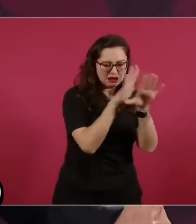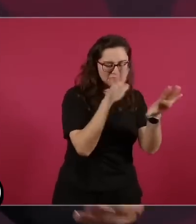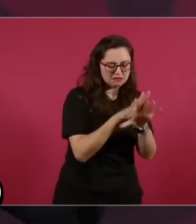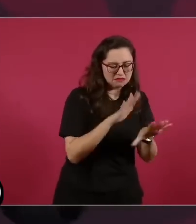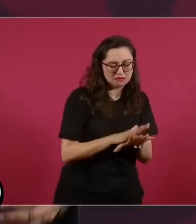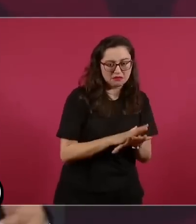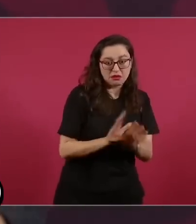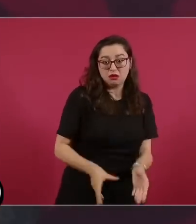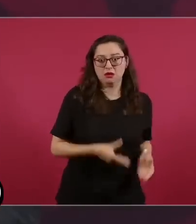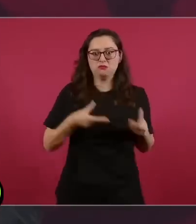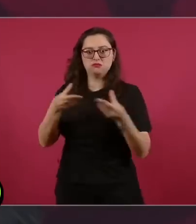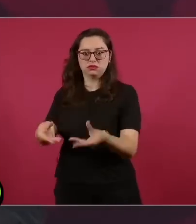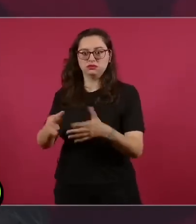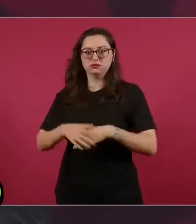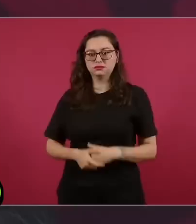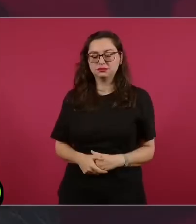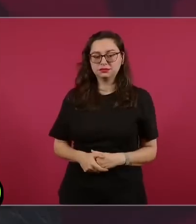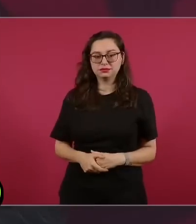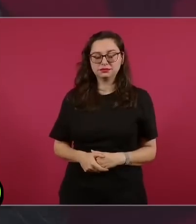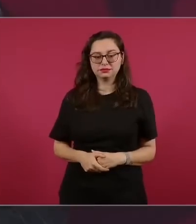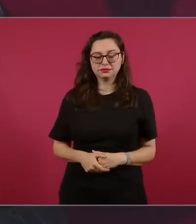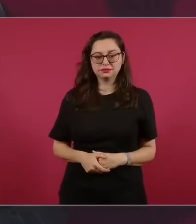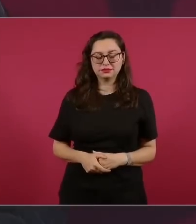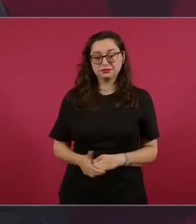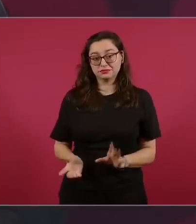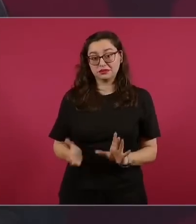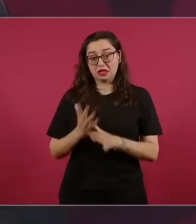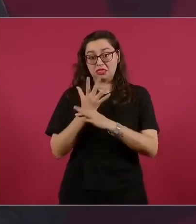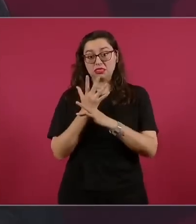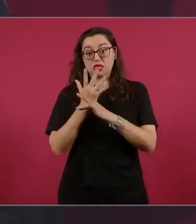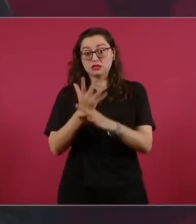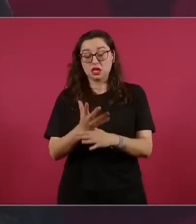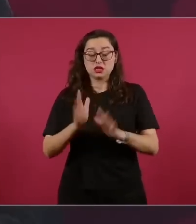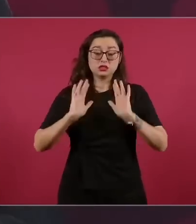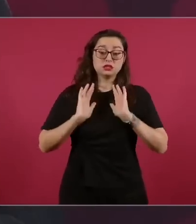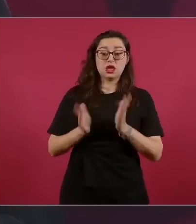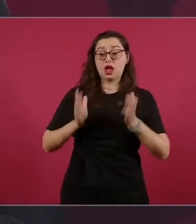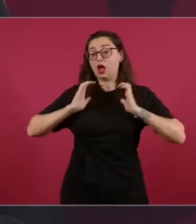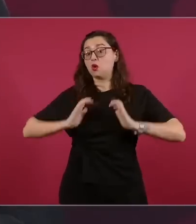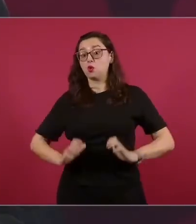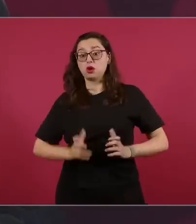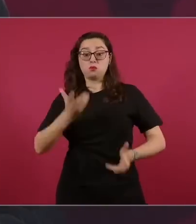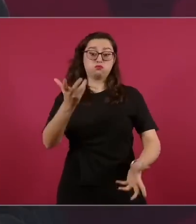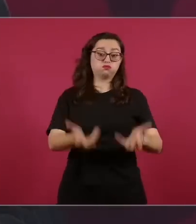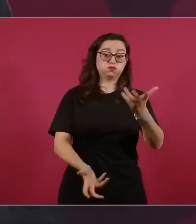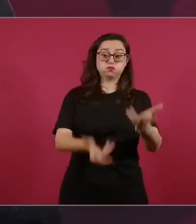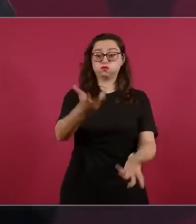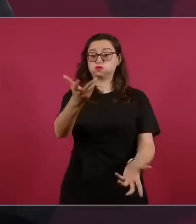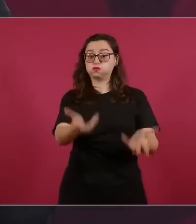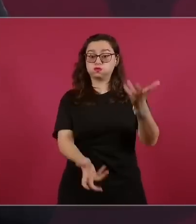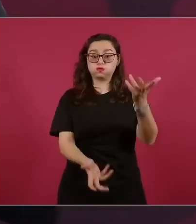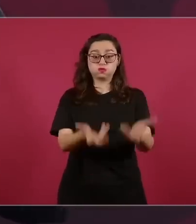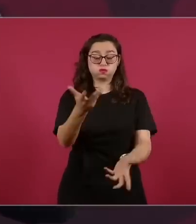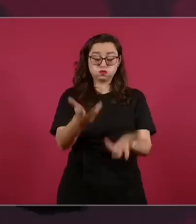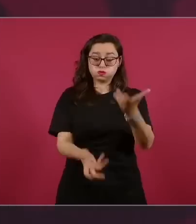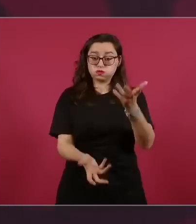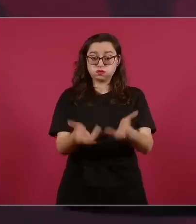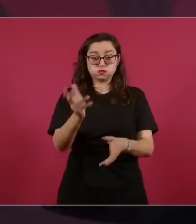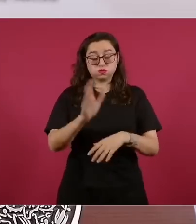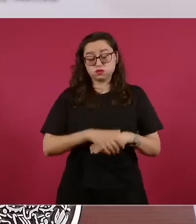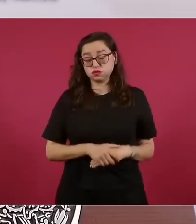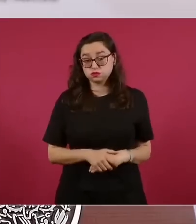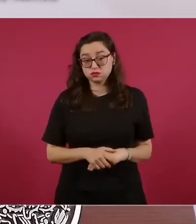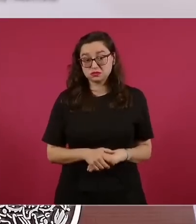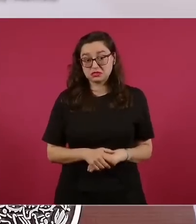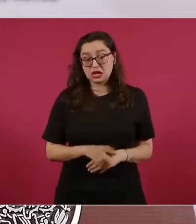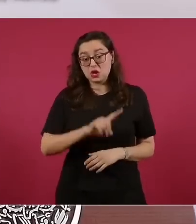que los habían quemado en un basurero y habían tirado los restos